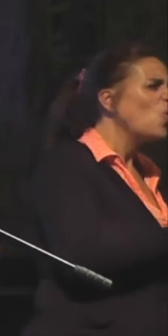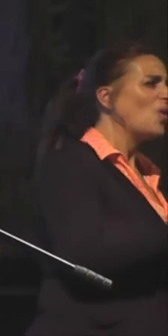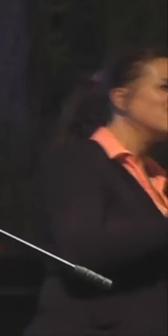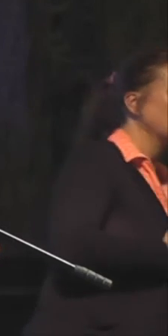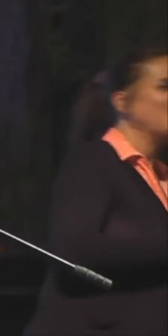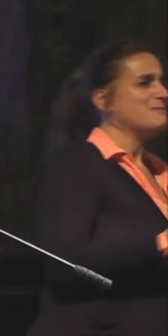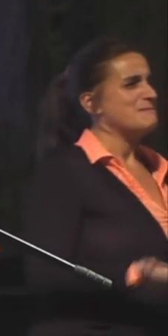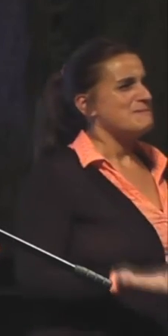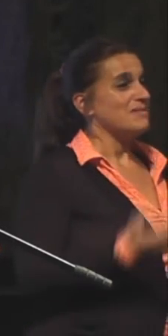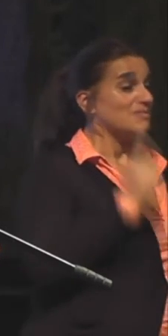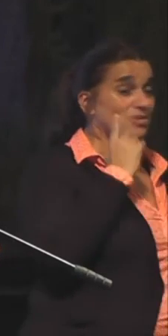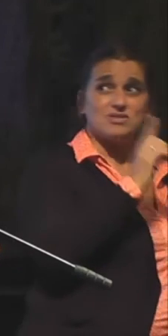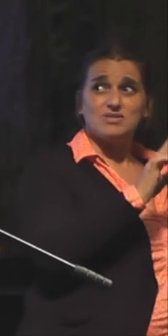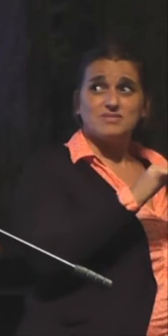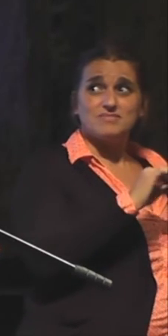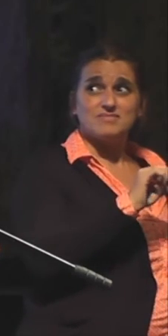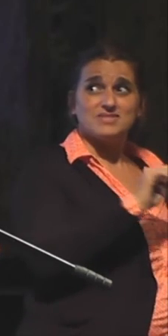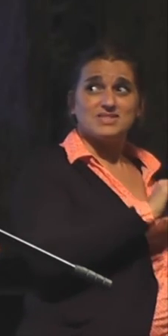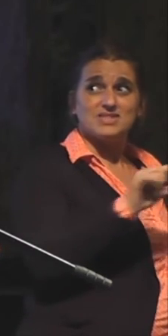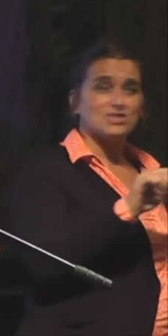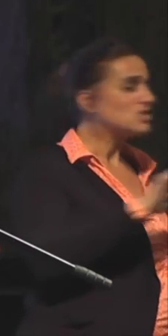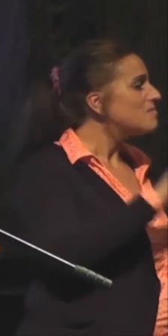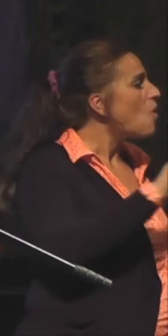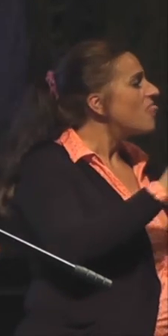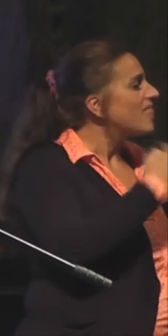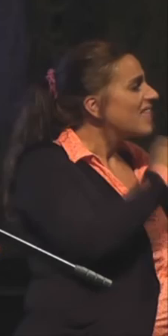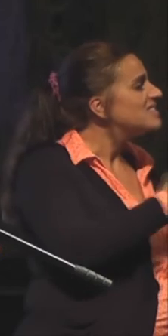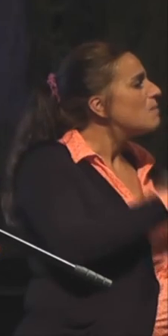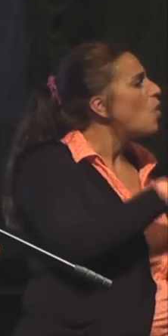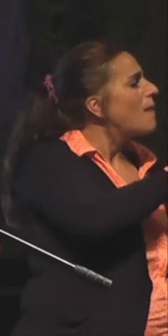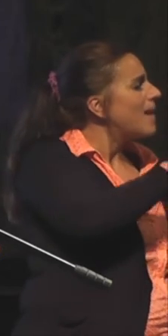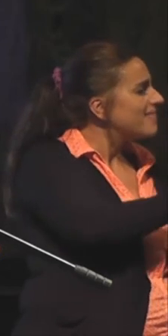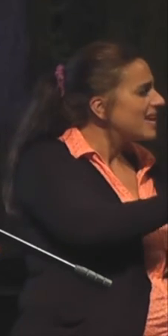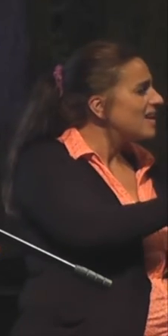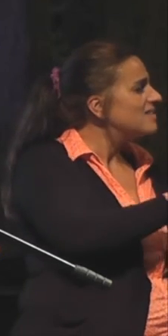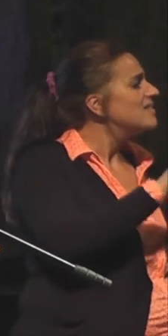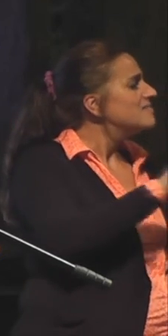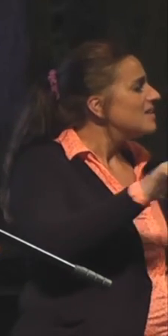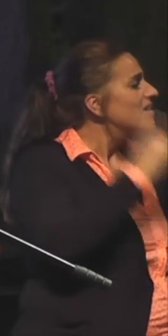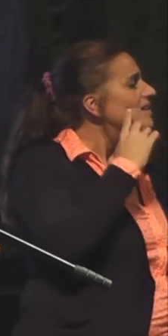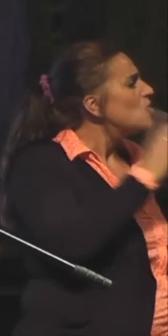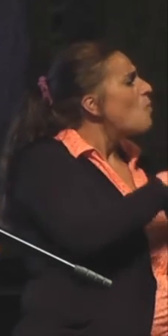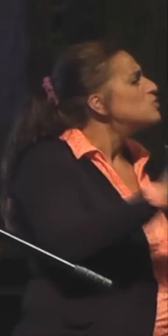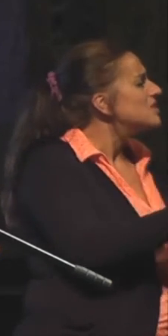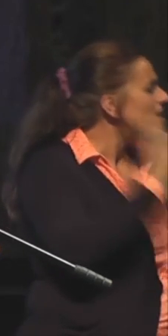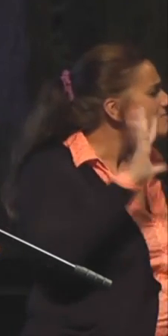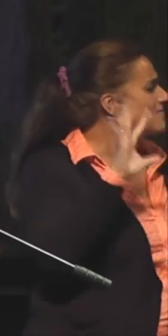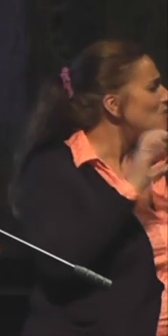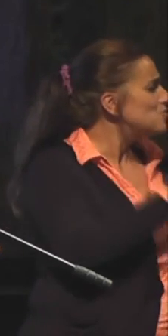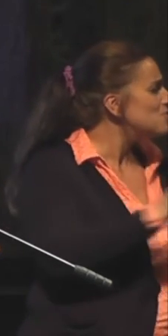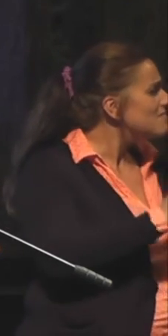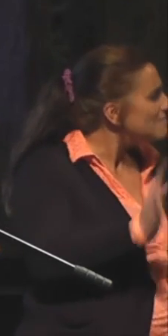recorrida yo pongo eso que dice desborde con la divisa que sean en blanca querida por la patria con nuestras anchas pero para la música que todos escucharemos